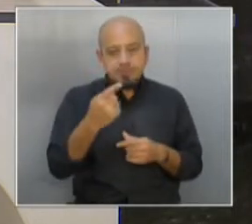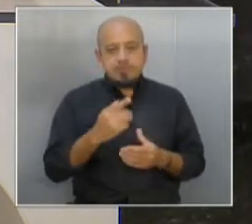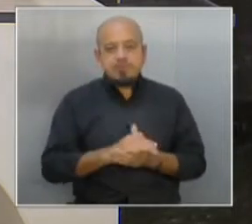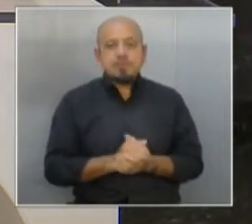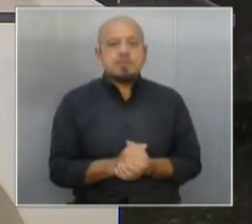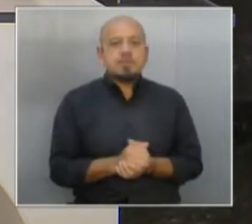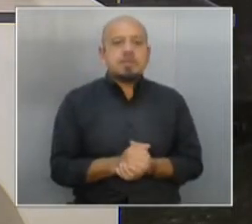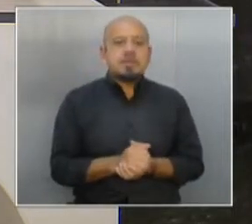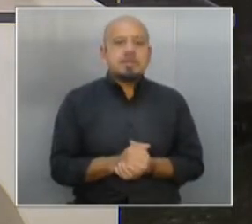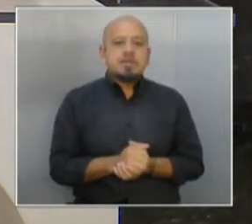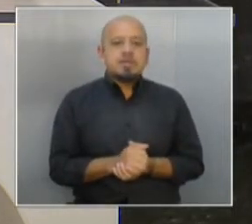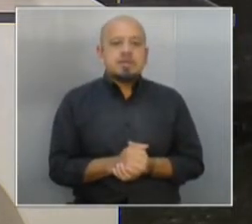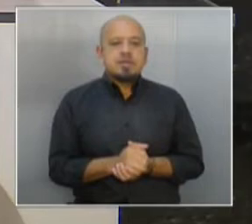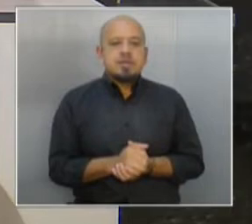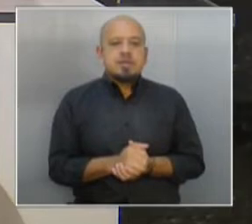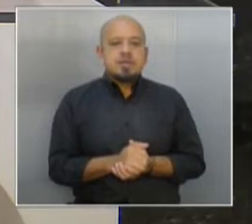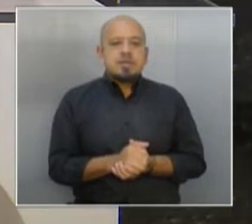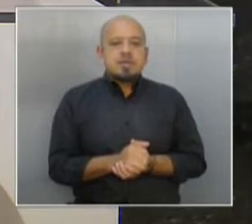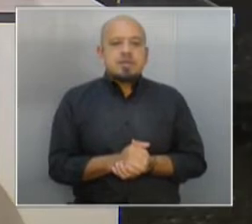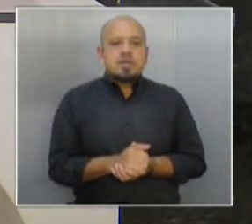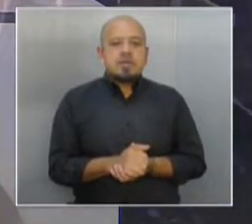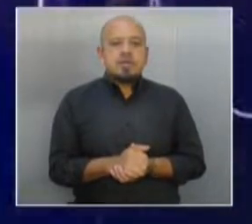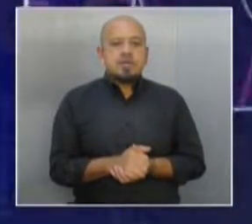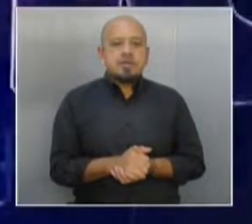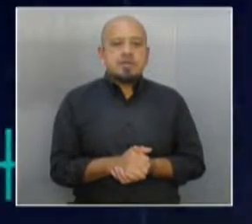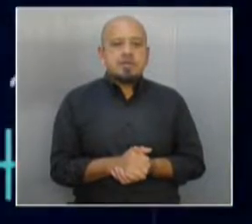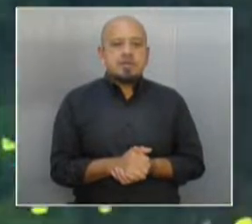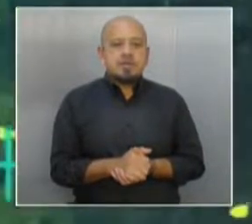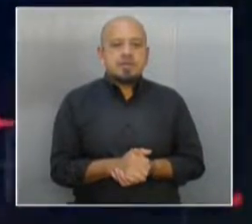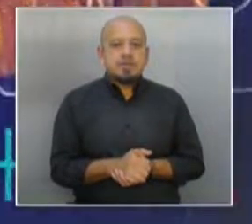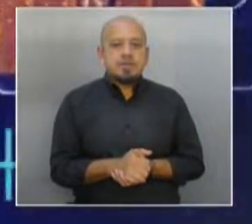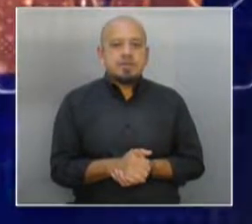bienvenida. Muy buenas noches, Pablito. ¿Cómo estás?